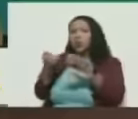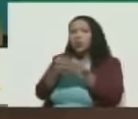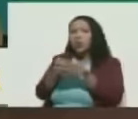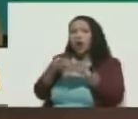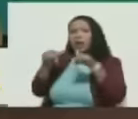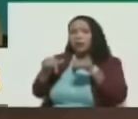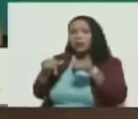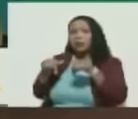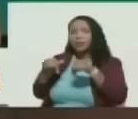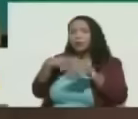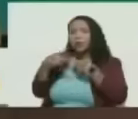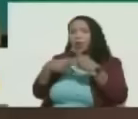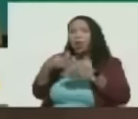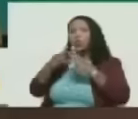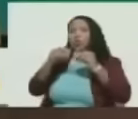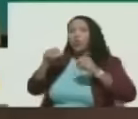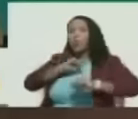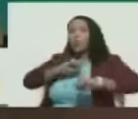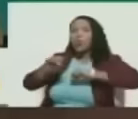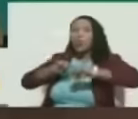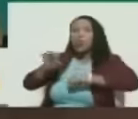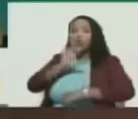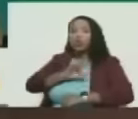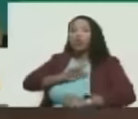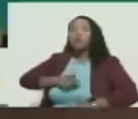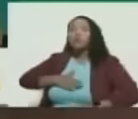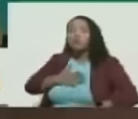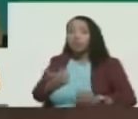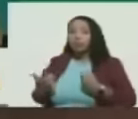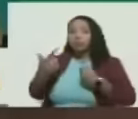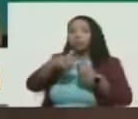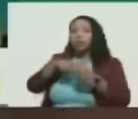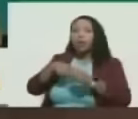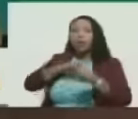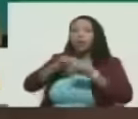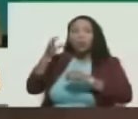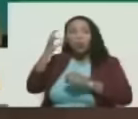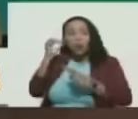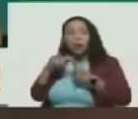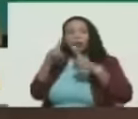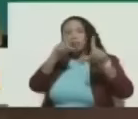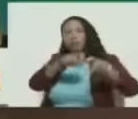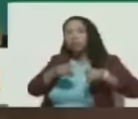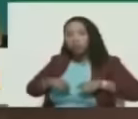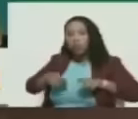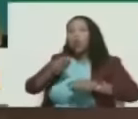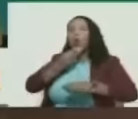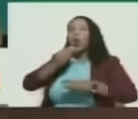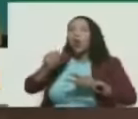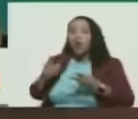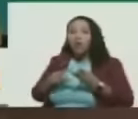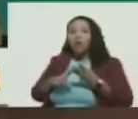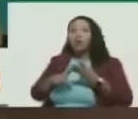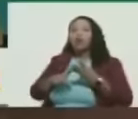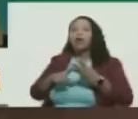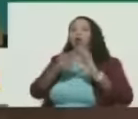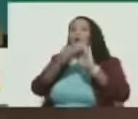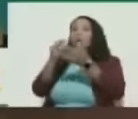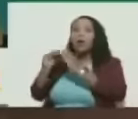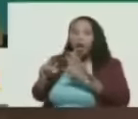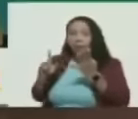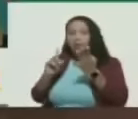sino para que todos los movimientos sociales, todos, movimiento de mujeres, campesinos, juventud,